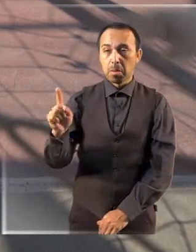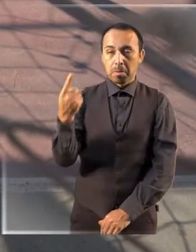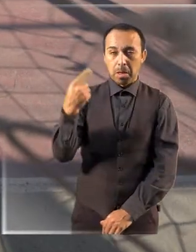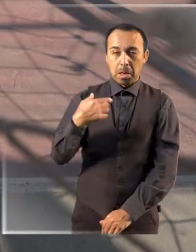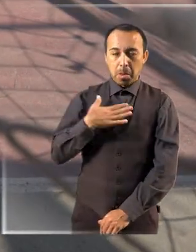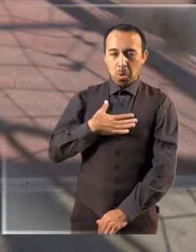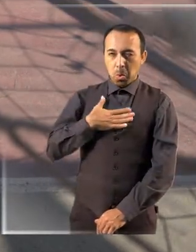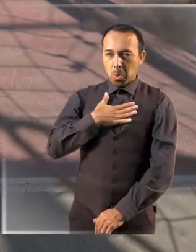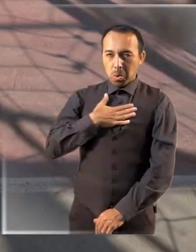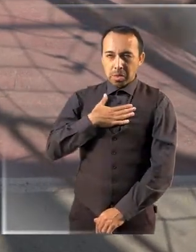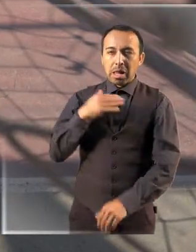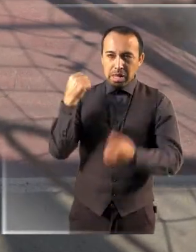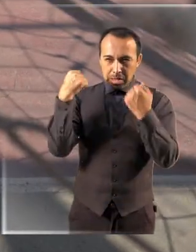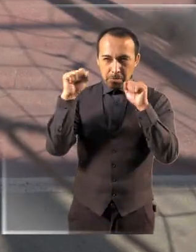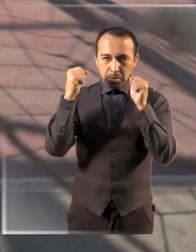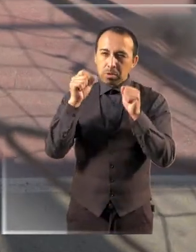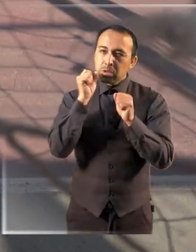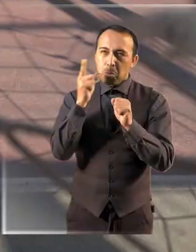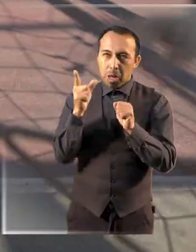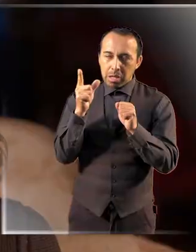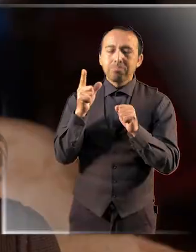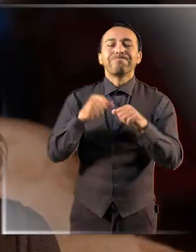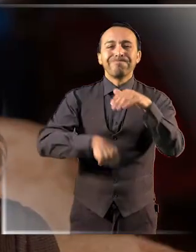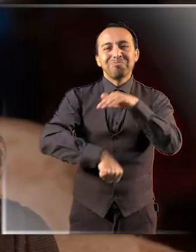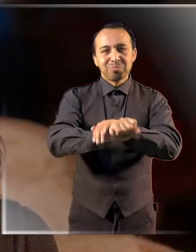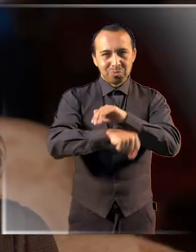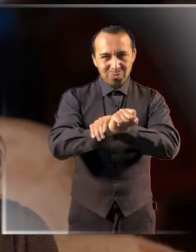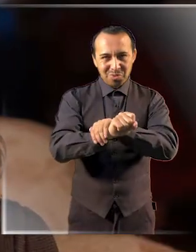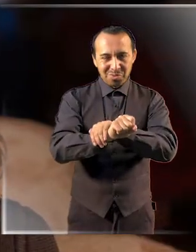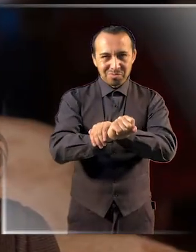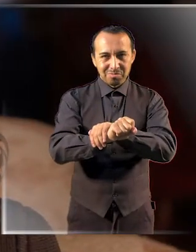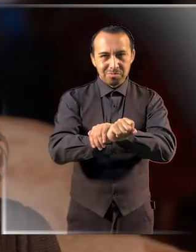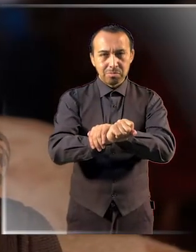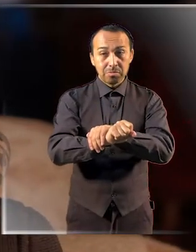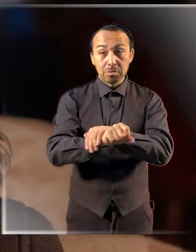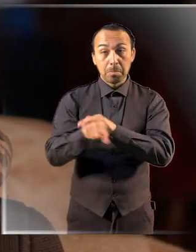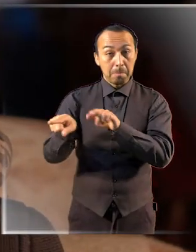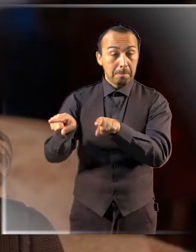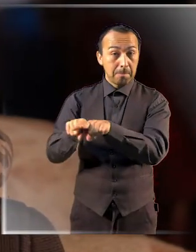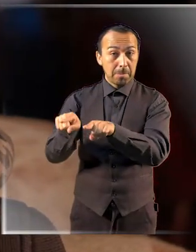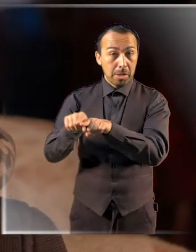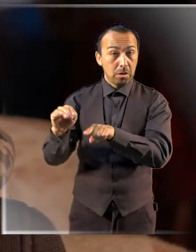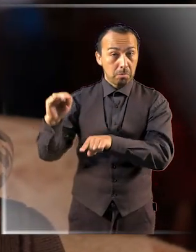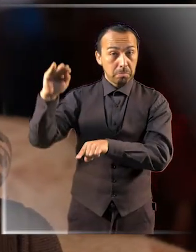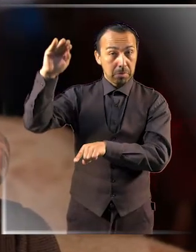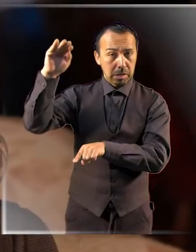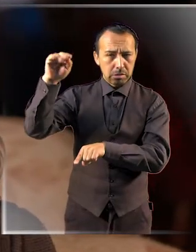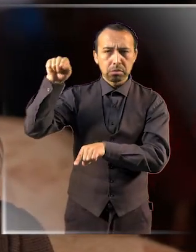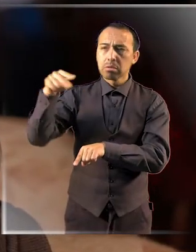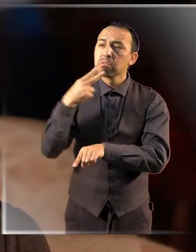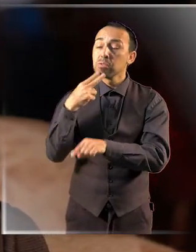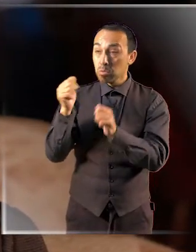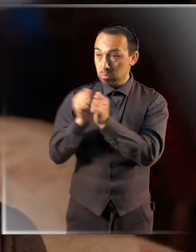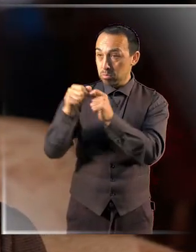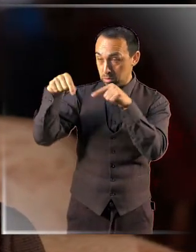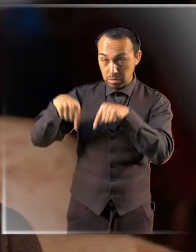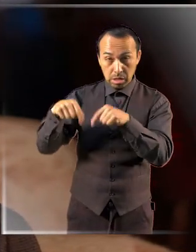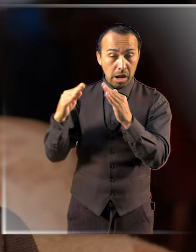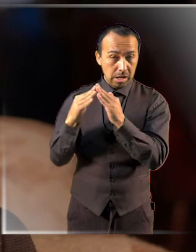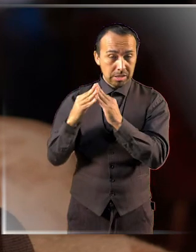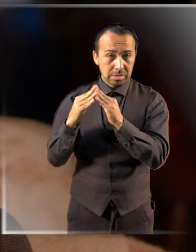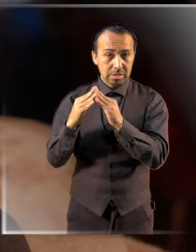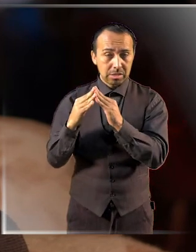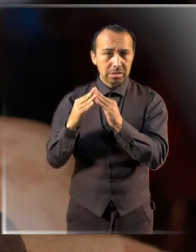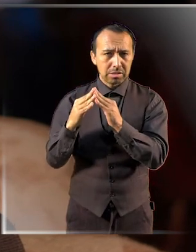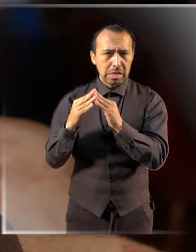Lo primero que me empezó a gustar fue fútbol, porque mi hermano, el mayor que vive acá